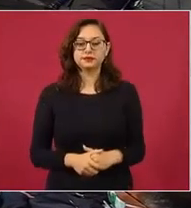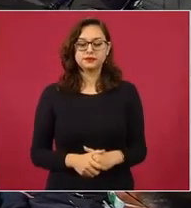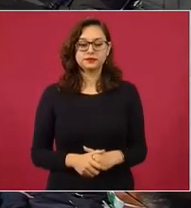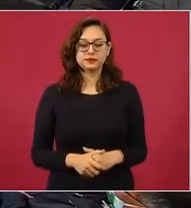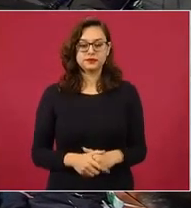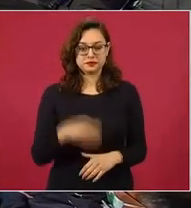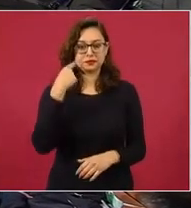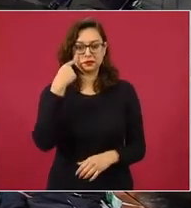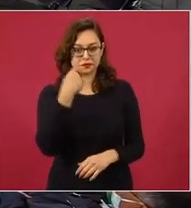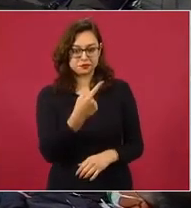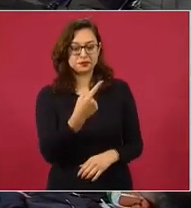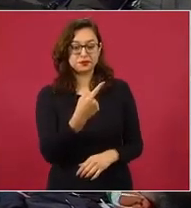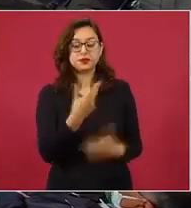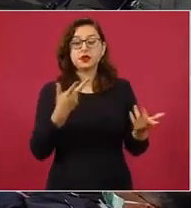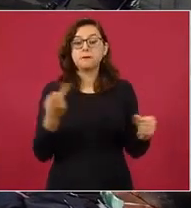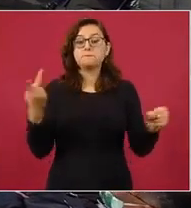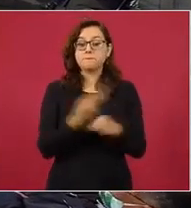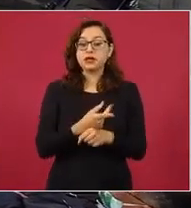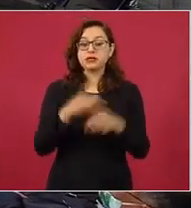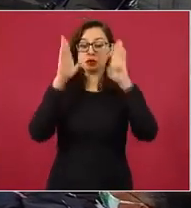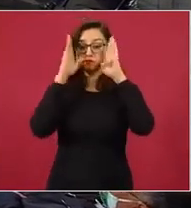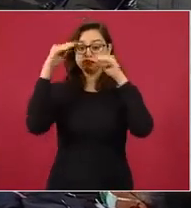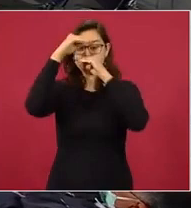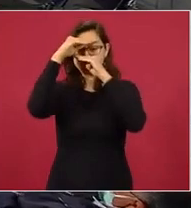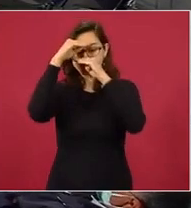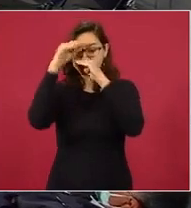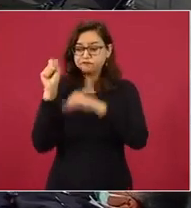porque nuestros adversarios, los conservadores,